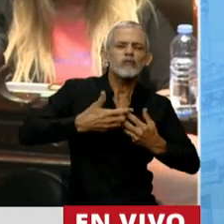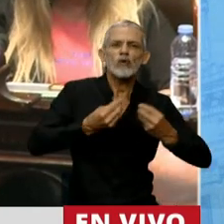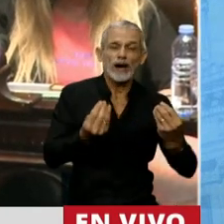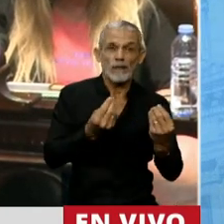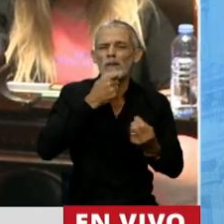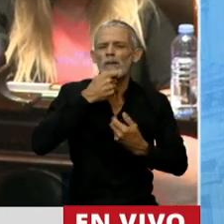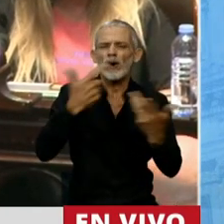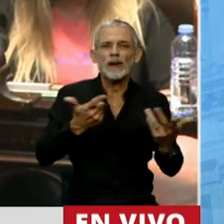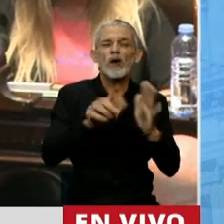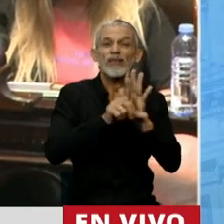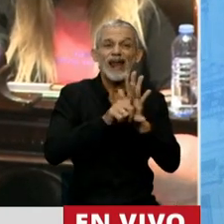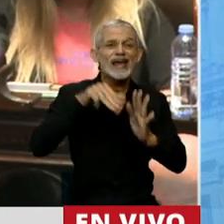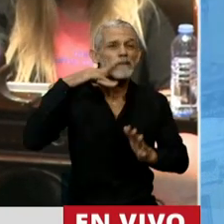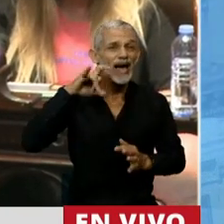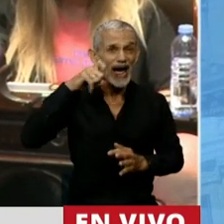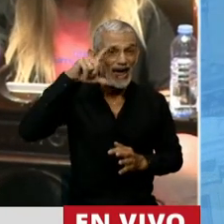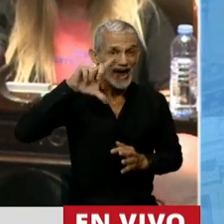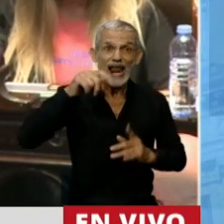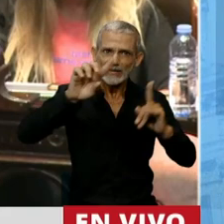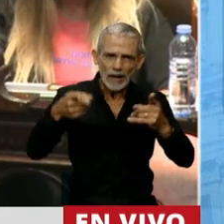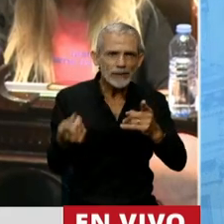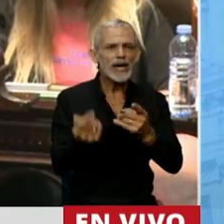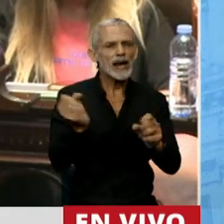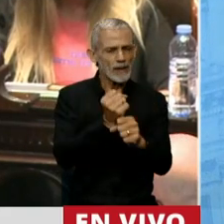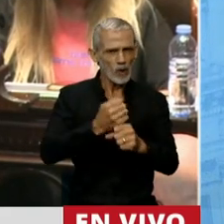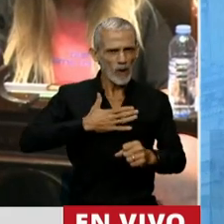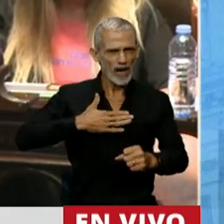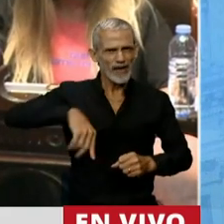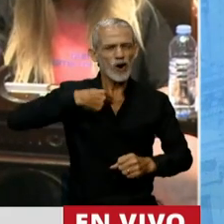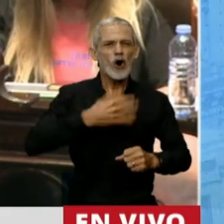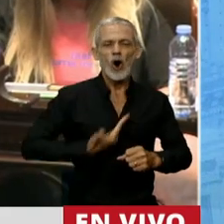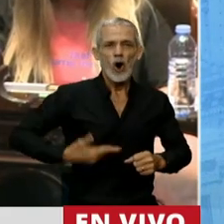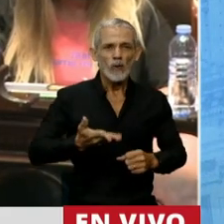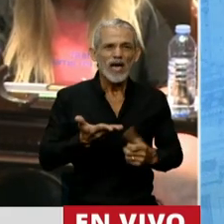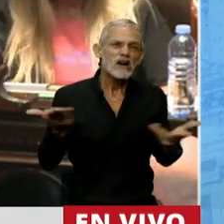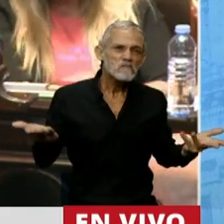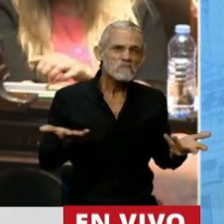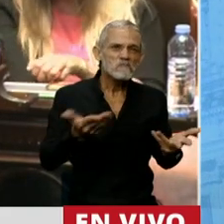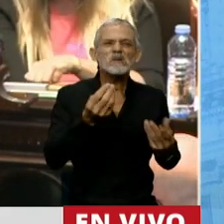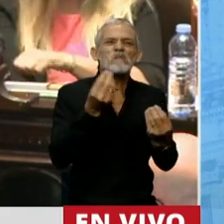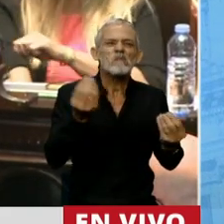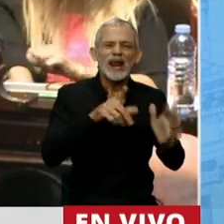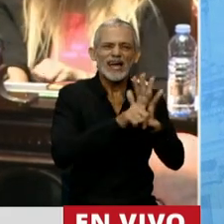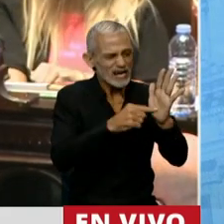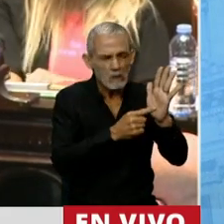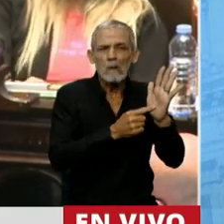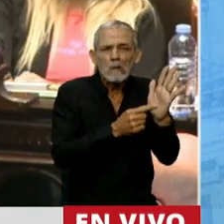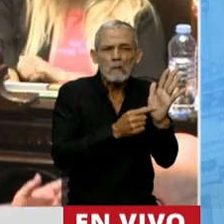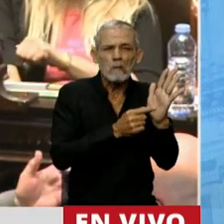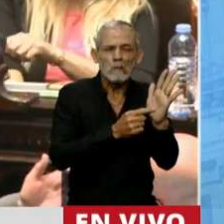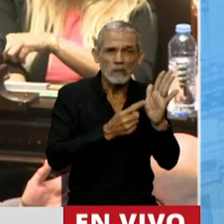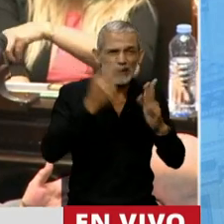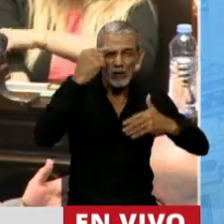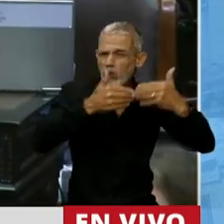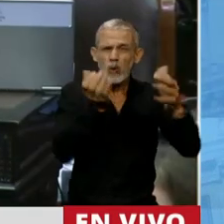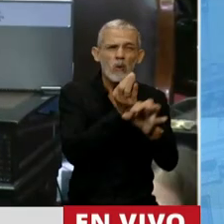por ejemplo, de la ley Micaela, también sancionada en nuestro gobierno y que parece una cáscara y parte del relato porque no